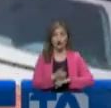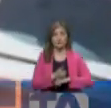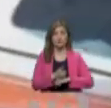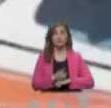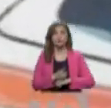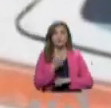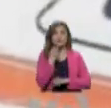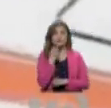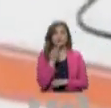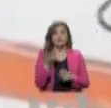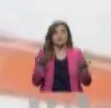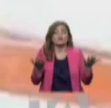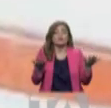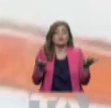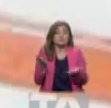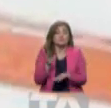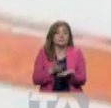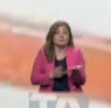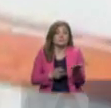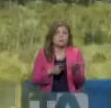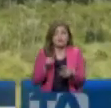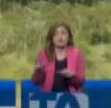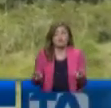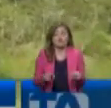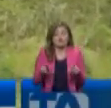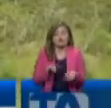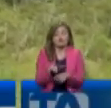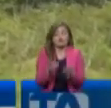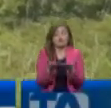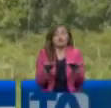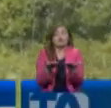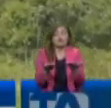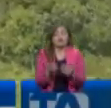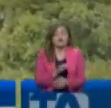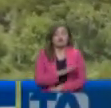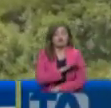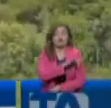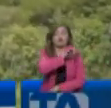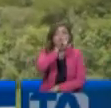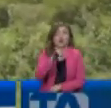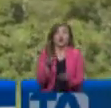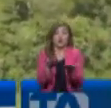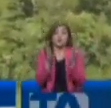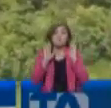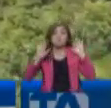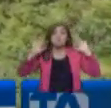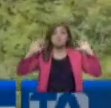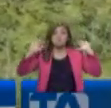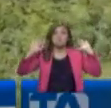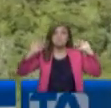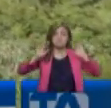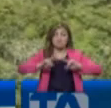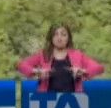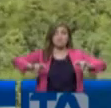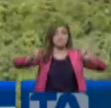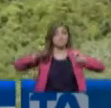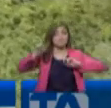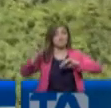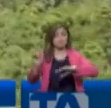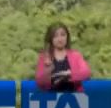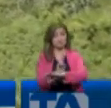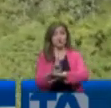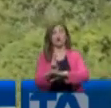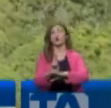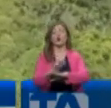no han señalado qué procedencia tiene esta avioneta ni cuál sería su destino final. Se investiga si la pista habría sido